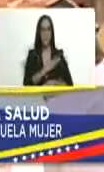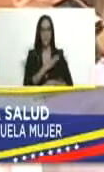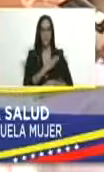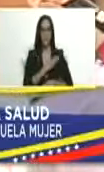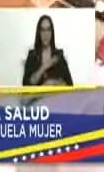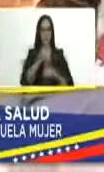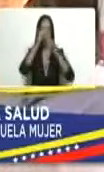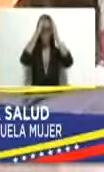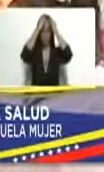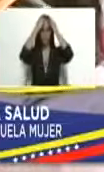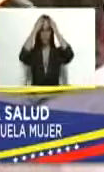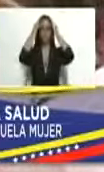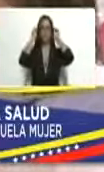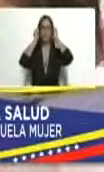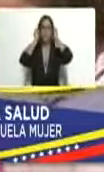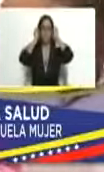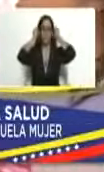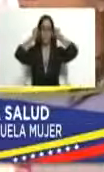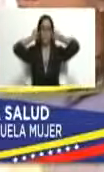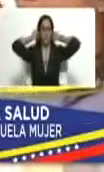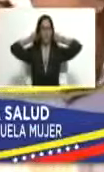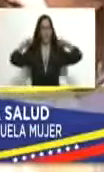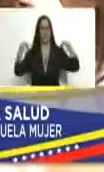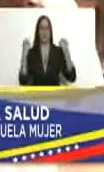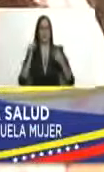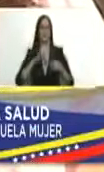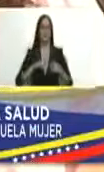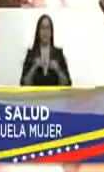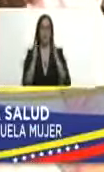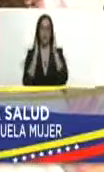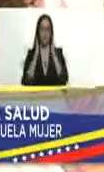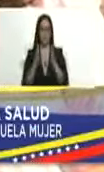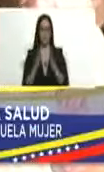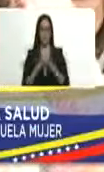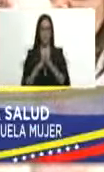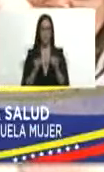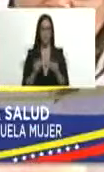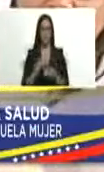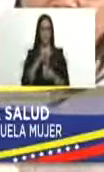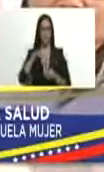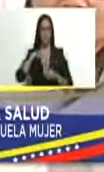está enmarcada en todo lo que es